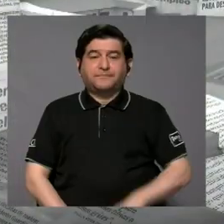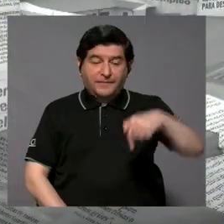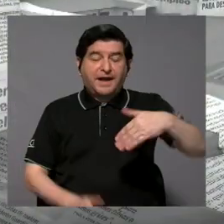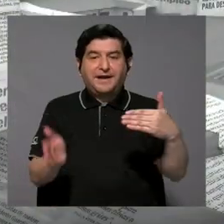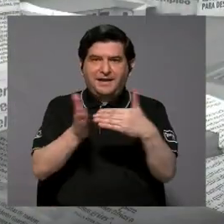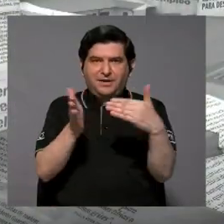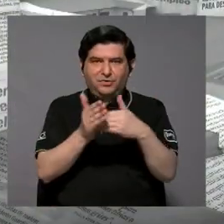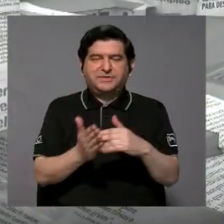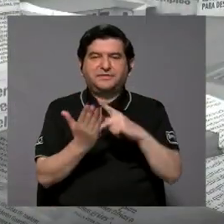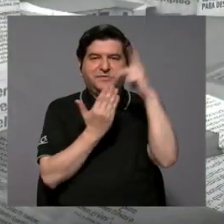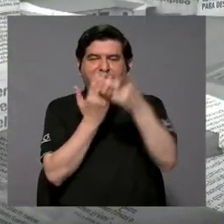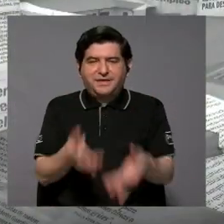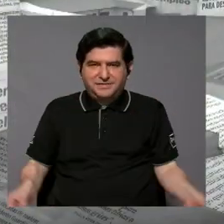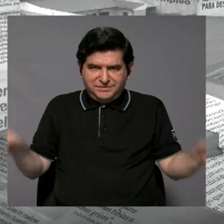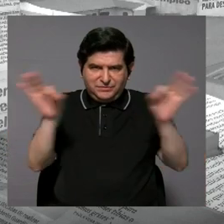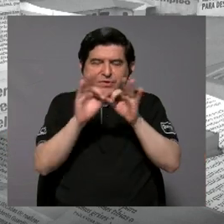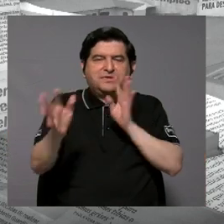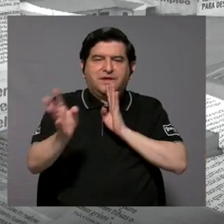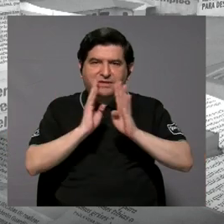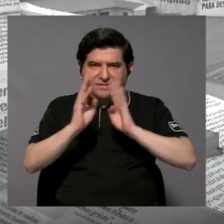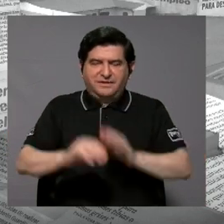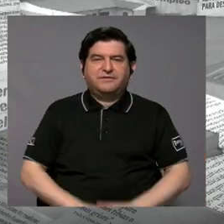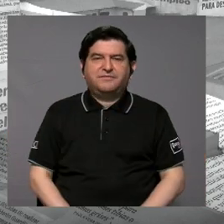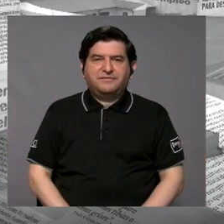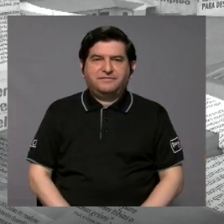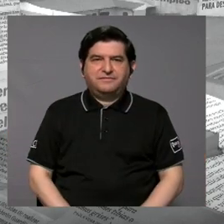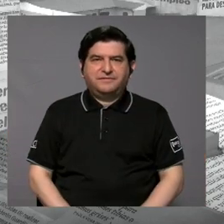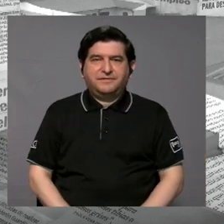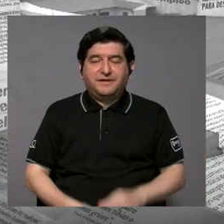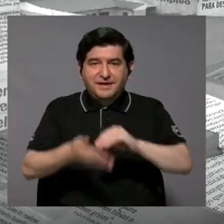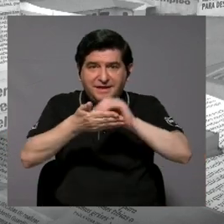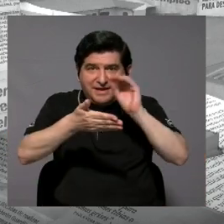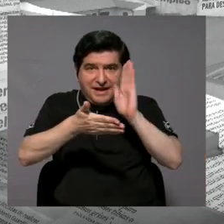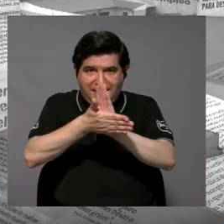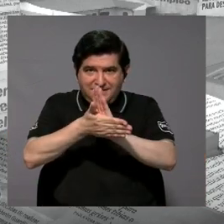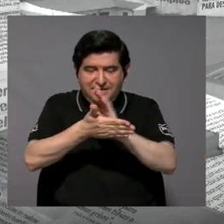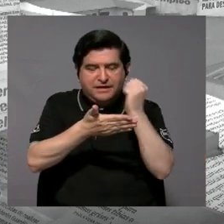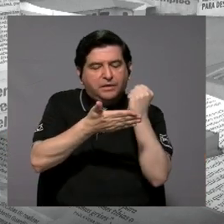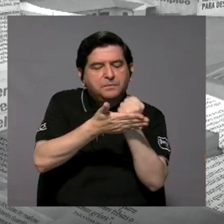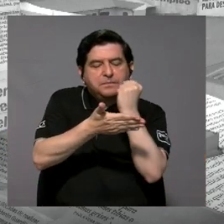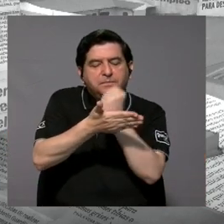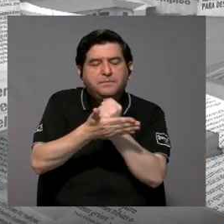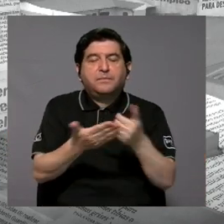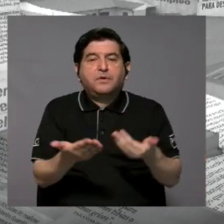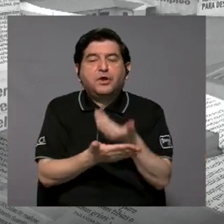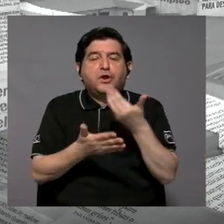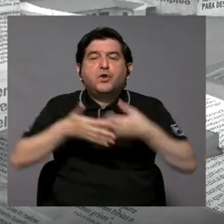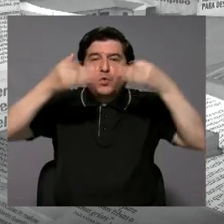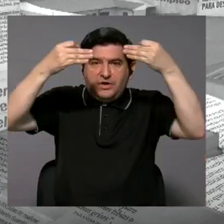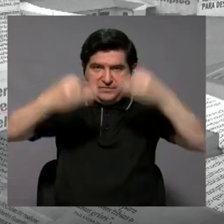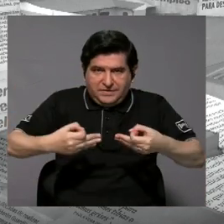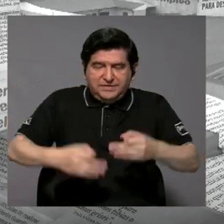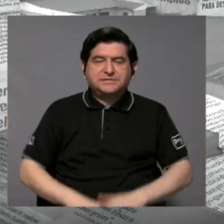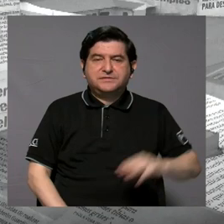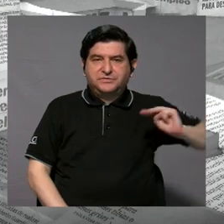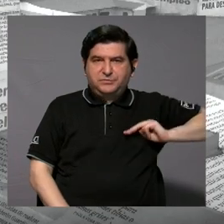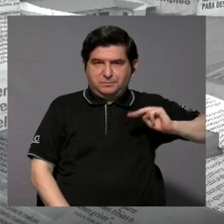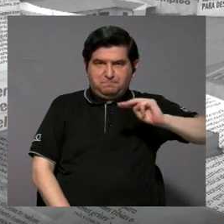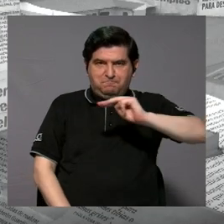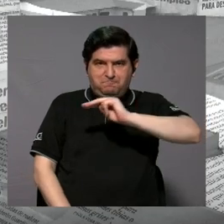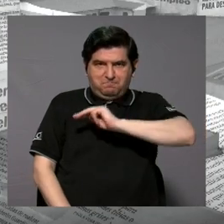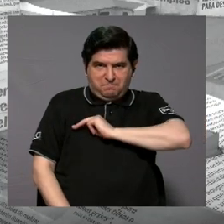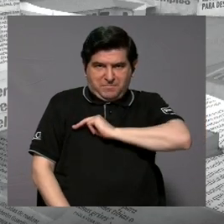Estamos de regreso con Lo que Importa, hablando sobre el etiquetado frontal y las nuevas disposiciones del